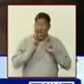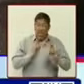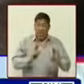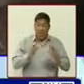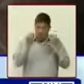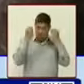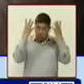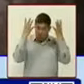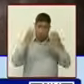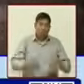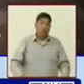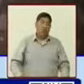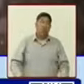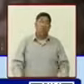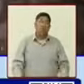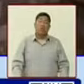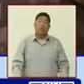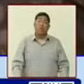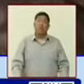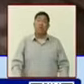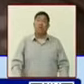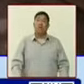del país, además.